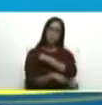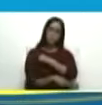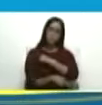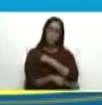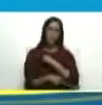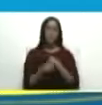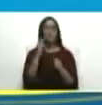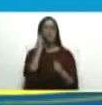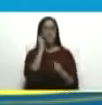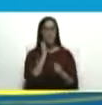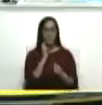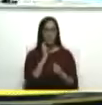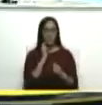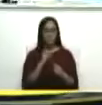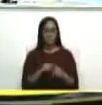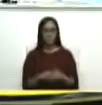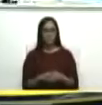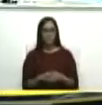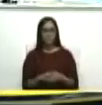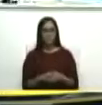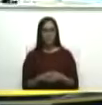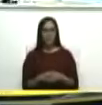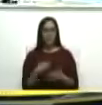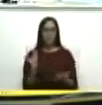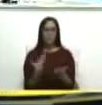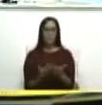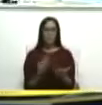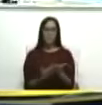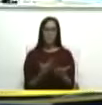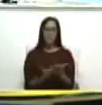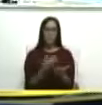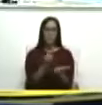fascista. Prueba en mano, pues.